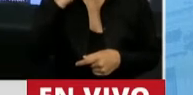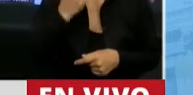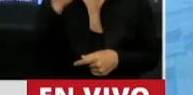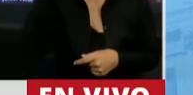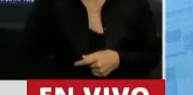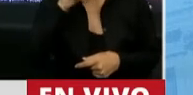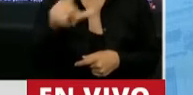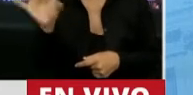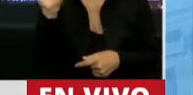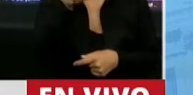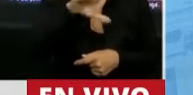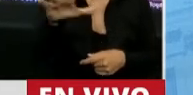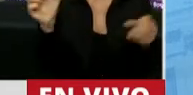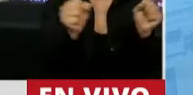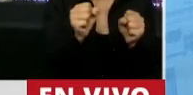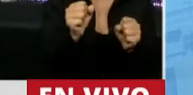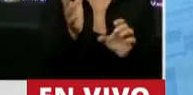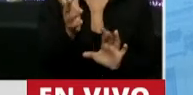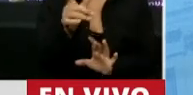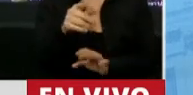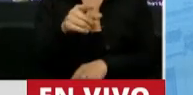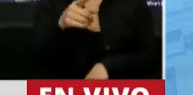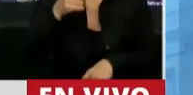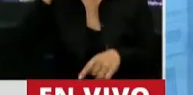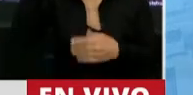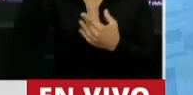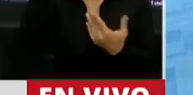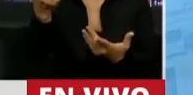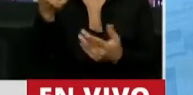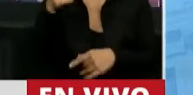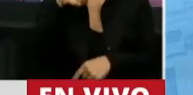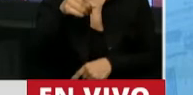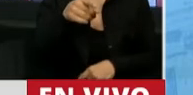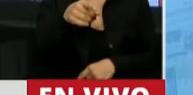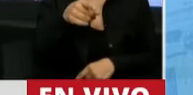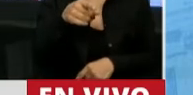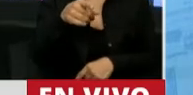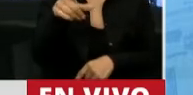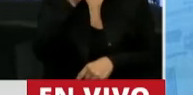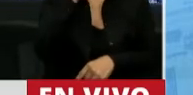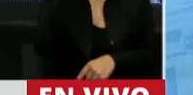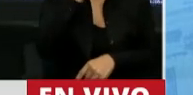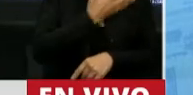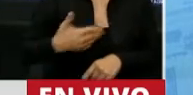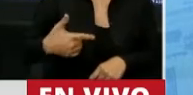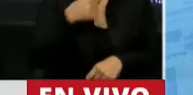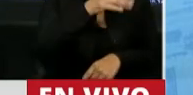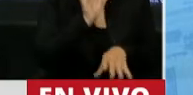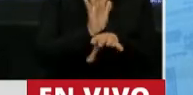o el 25 de mayo, perdón. El acto solemne en el que parecía que Alberto Fernández era el